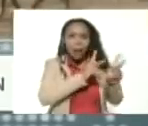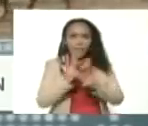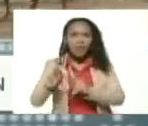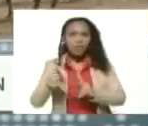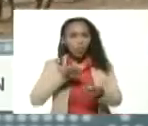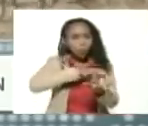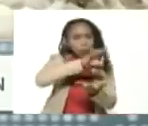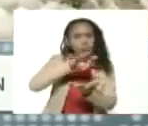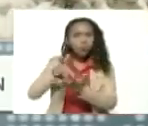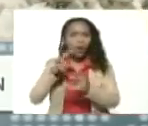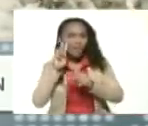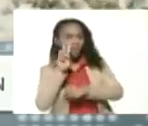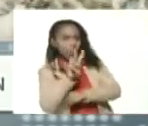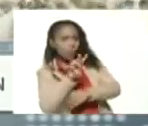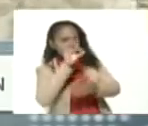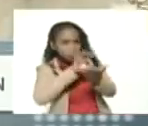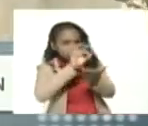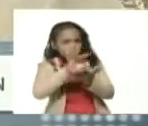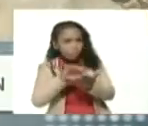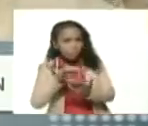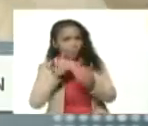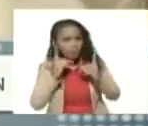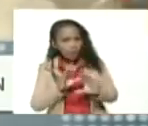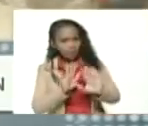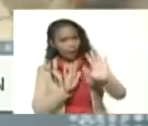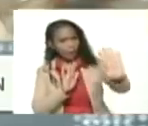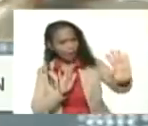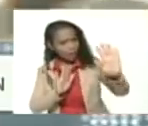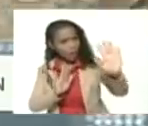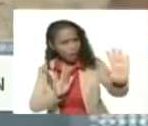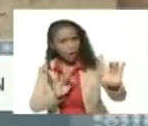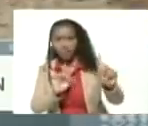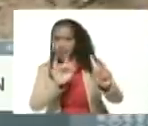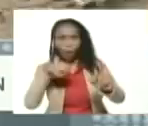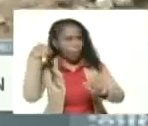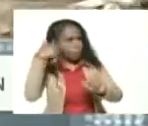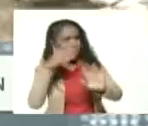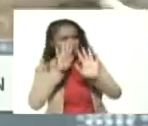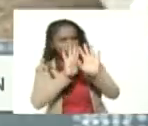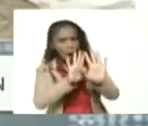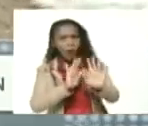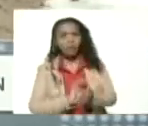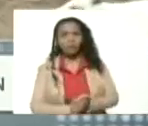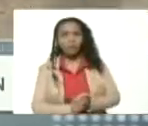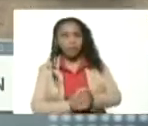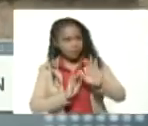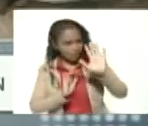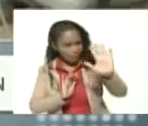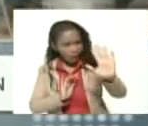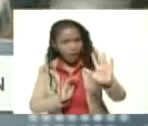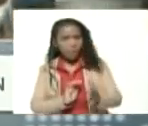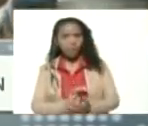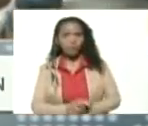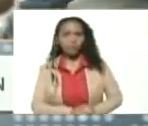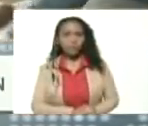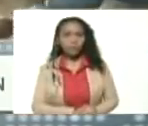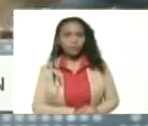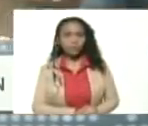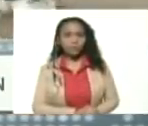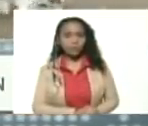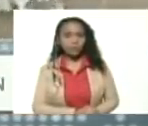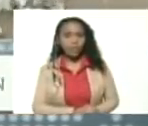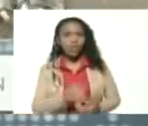visión estratégica, decía, un momento, no se vuelvan locos. Un momento.